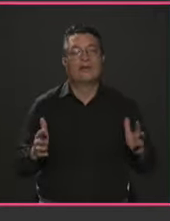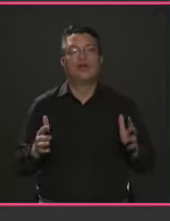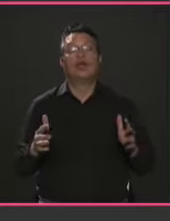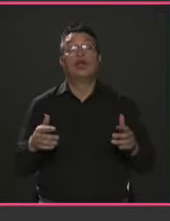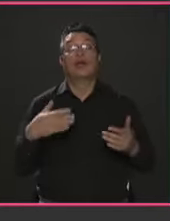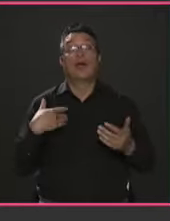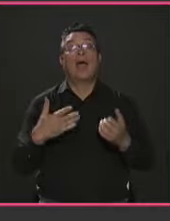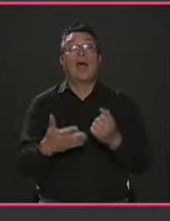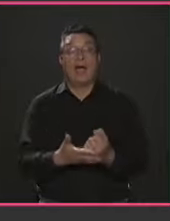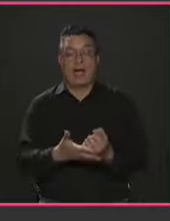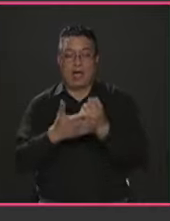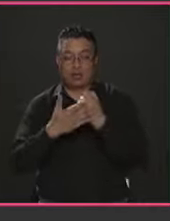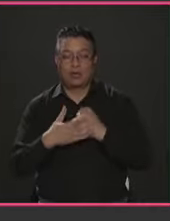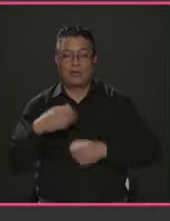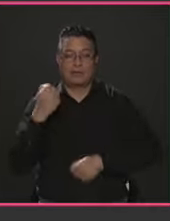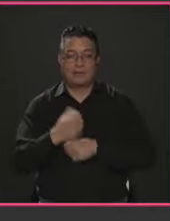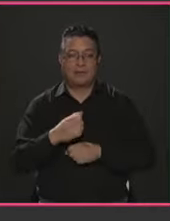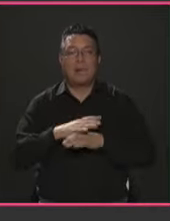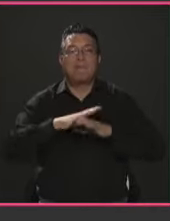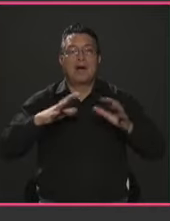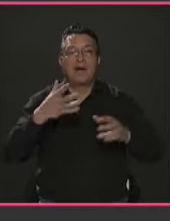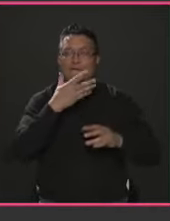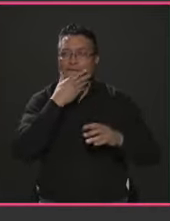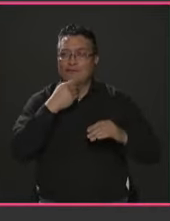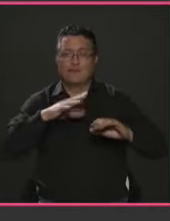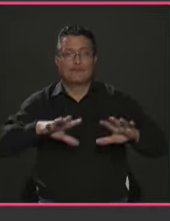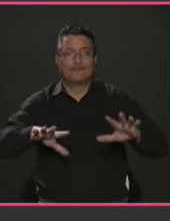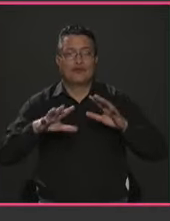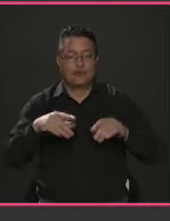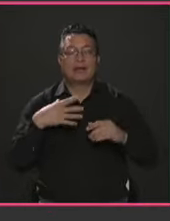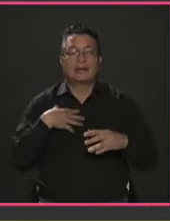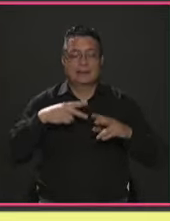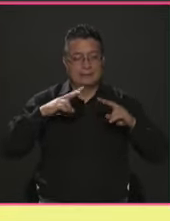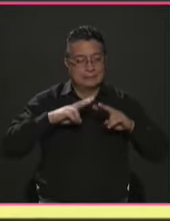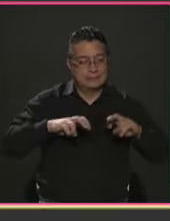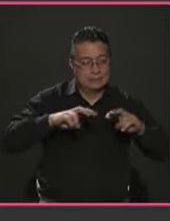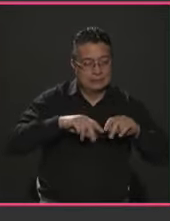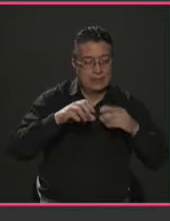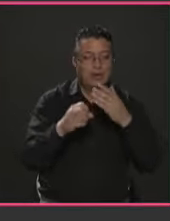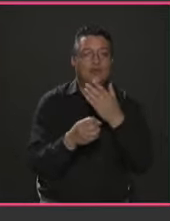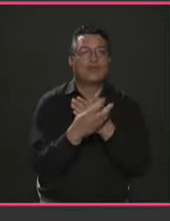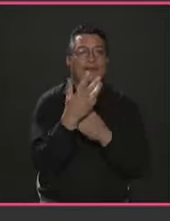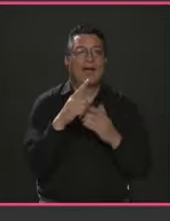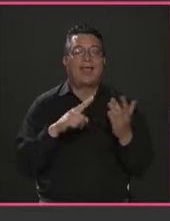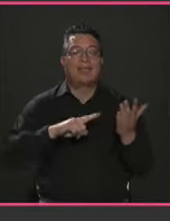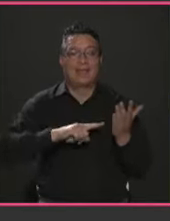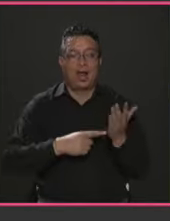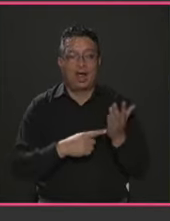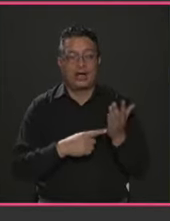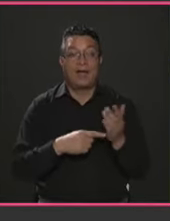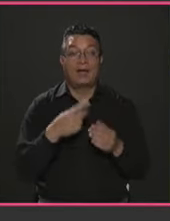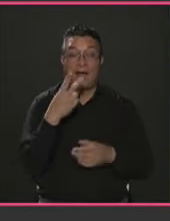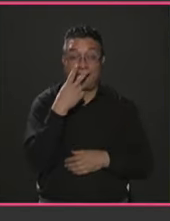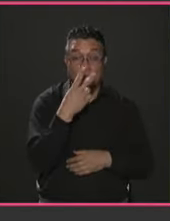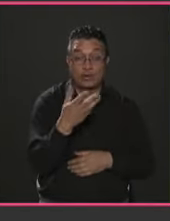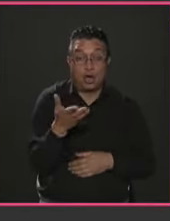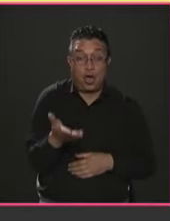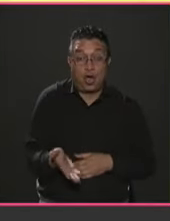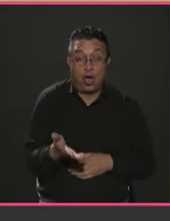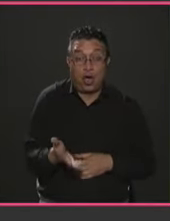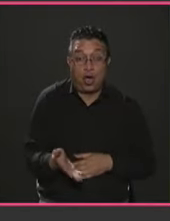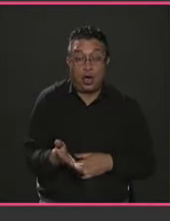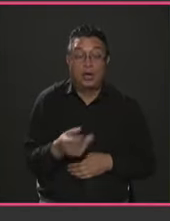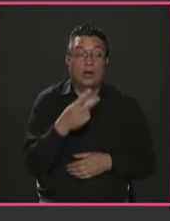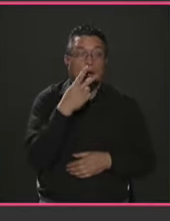que nos ayuden a ser pega más interesante no a quienes les interesa explorar también con esas nuevas tecnologías entonces lo que vimos hoy día es